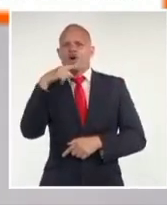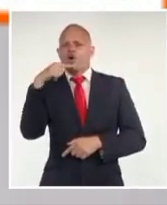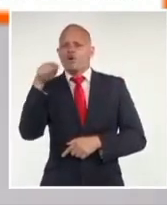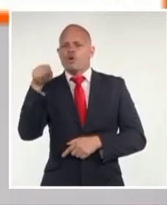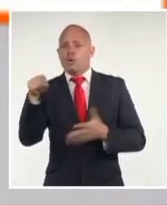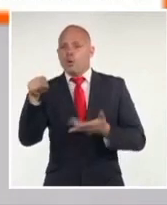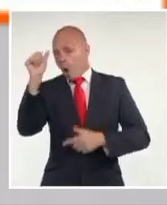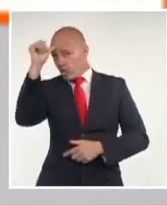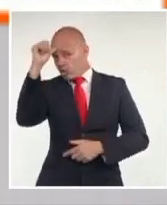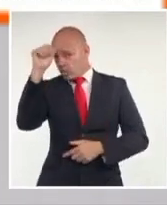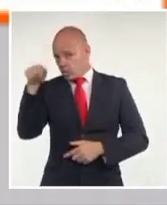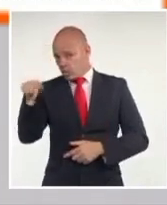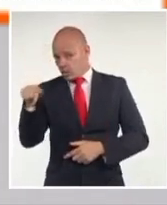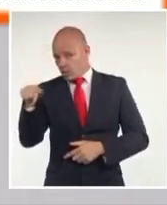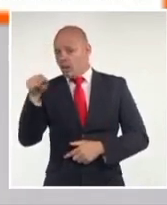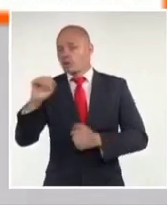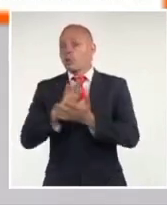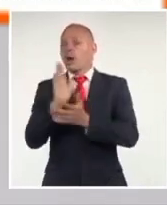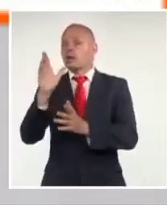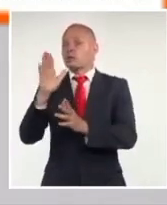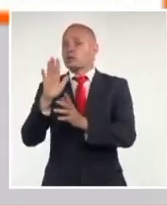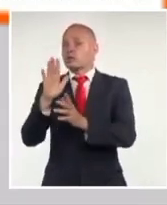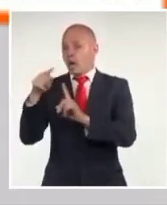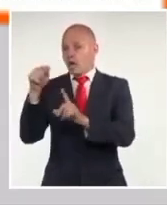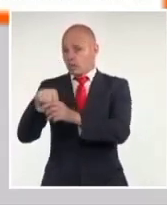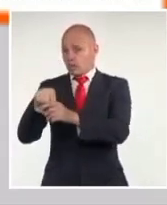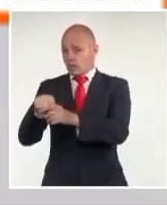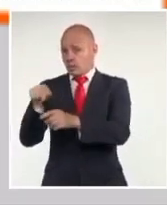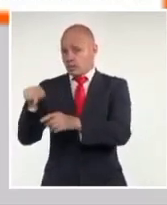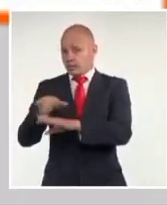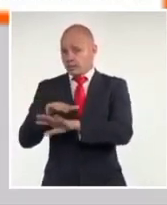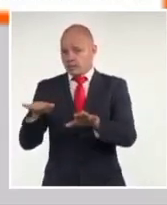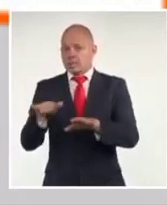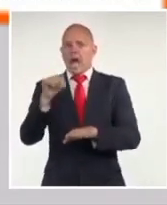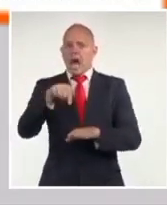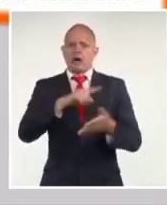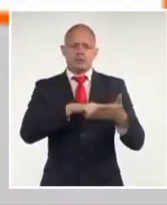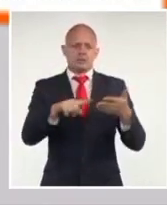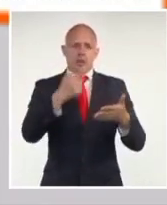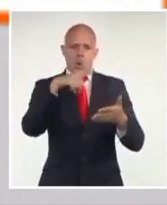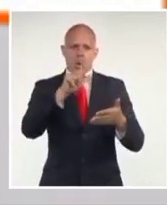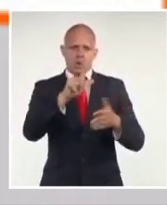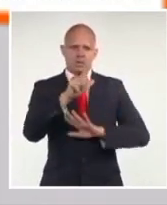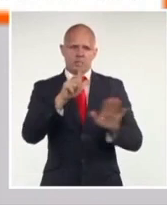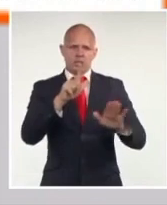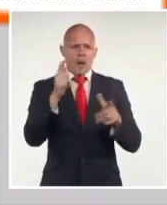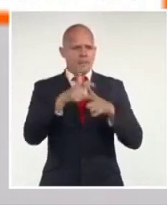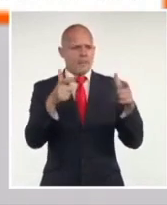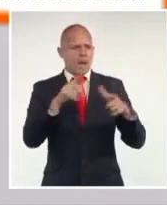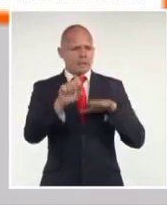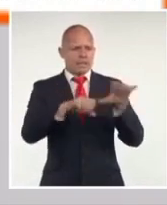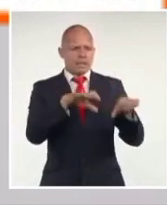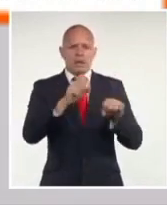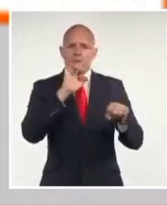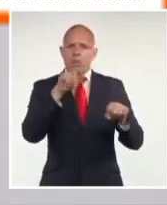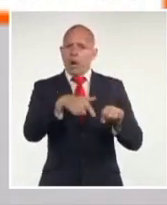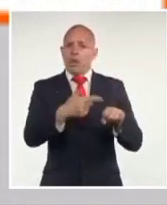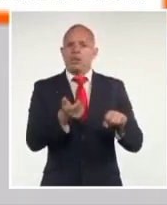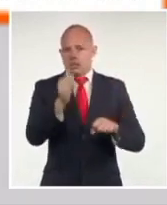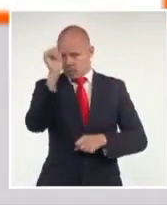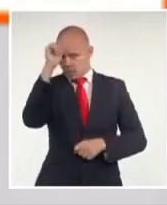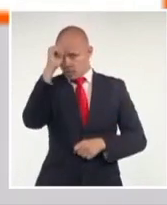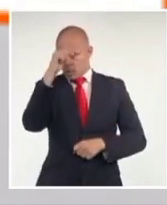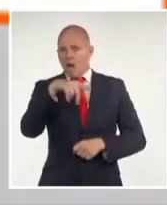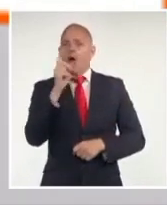beta en Matanzas. Pero ya en esta primera semana de julio todo lo que hemos encontrado es delta.